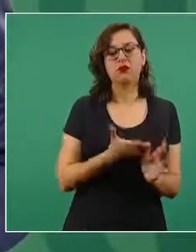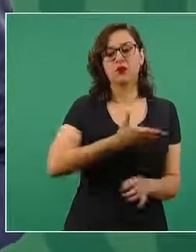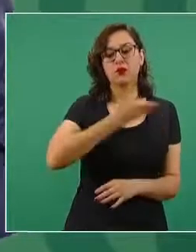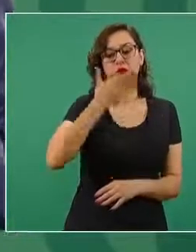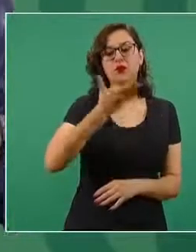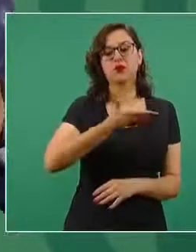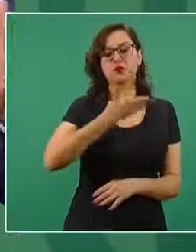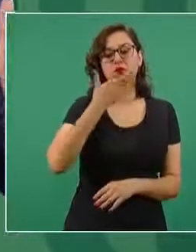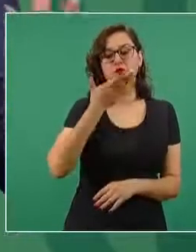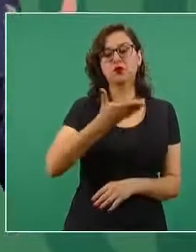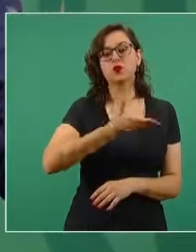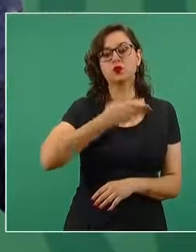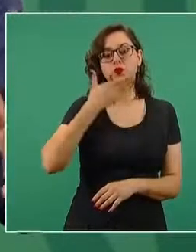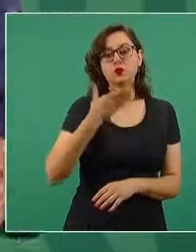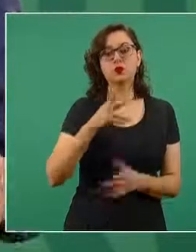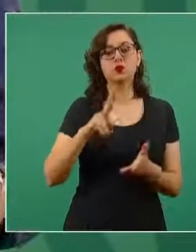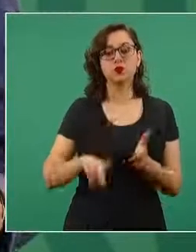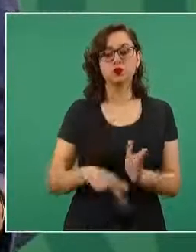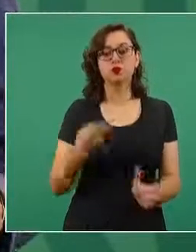y simulaban,